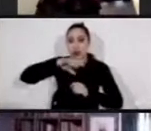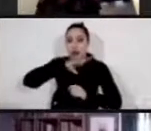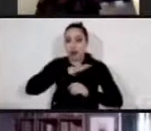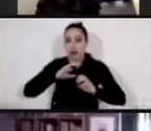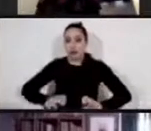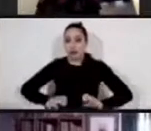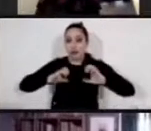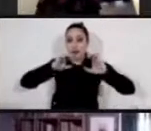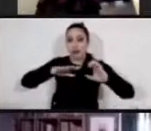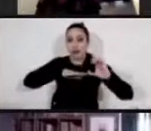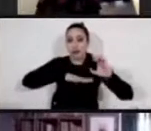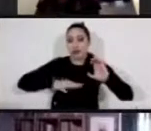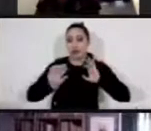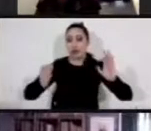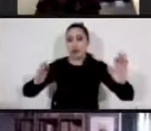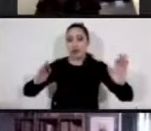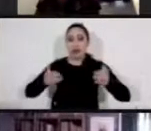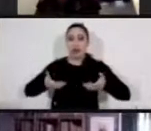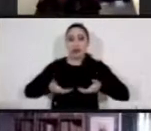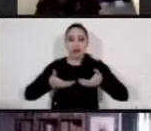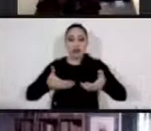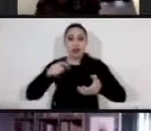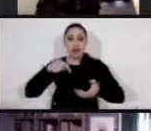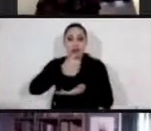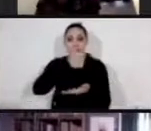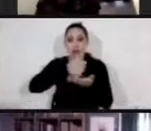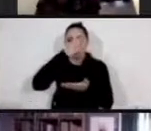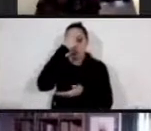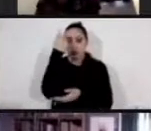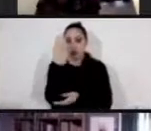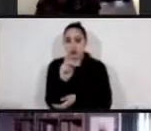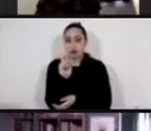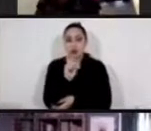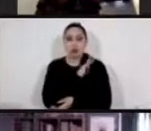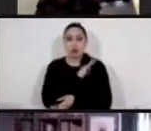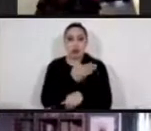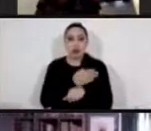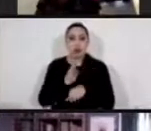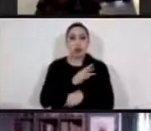y urbano para el desarrollo y beneficio de las ciudades de nuestro país.